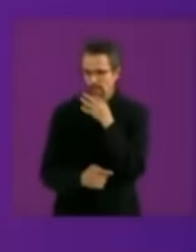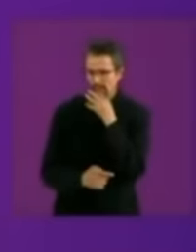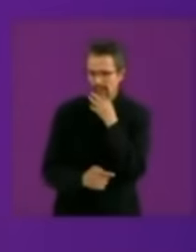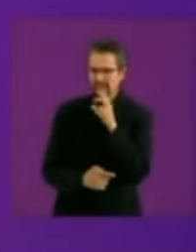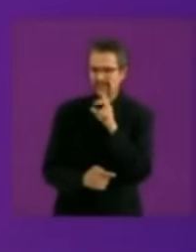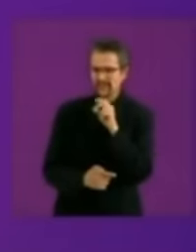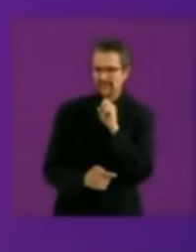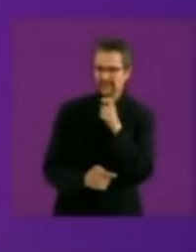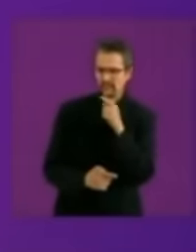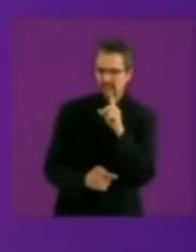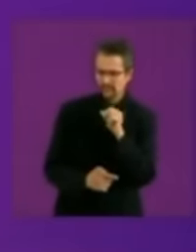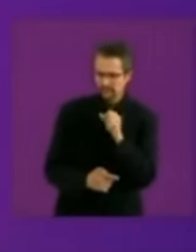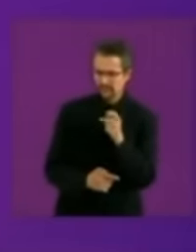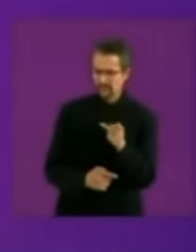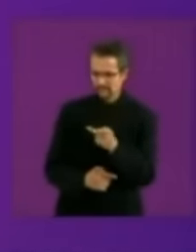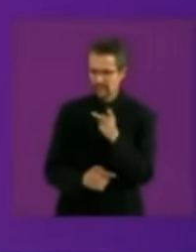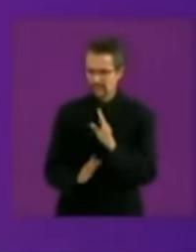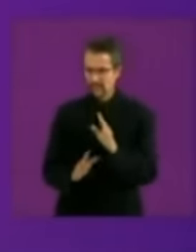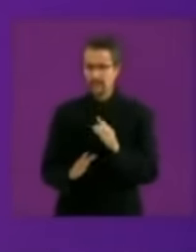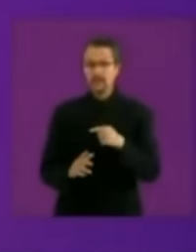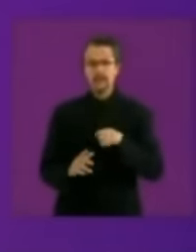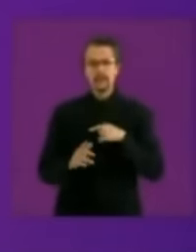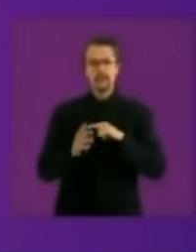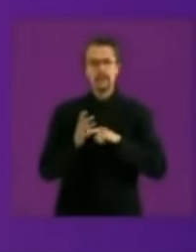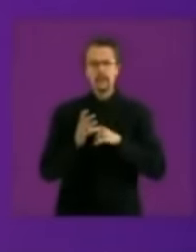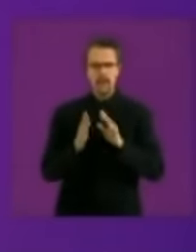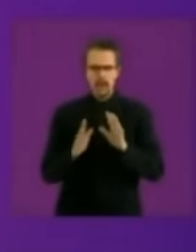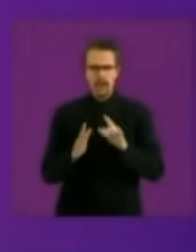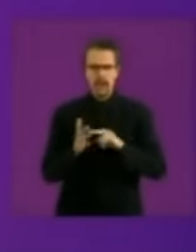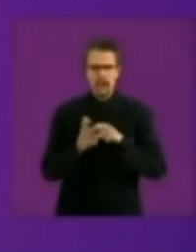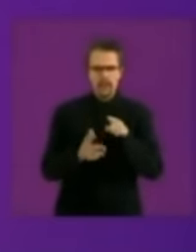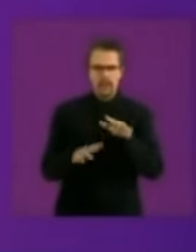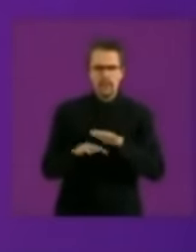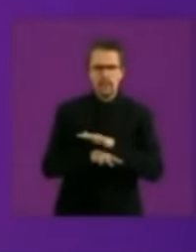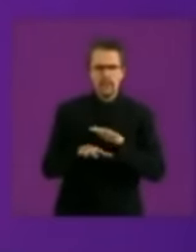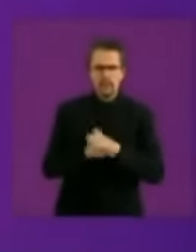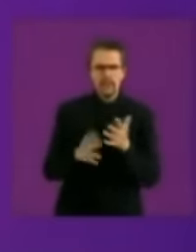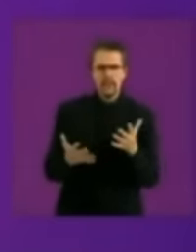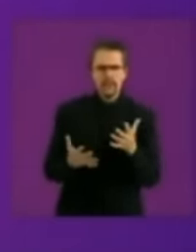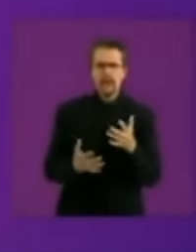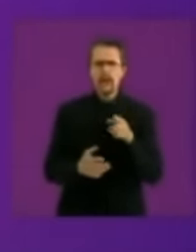Es algo inaceptable para una institución que